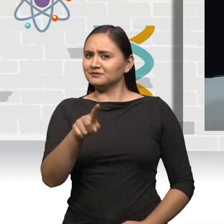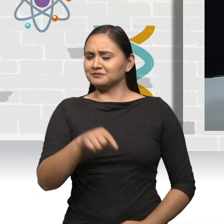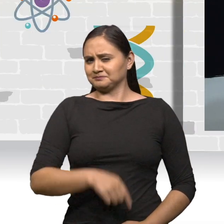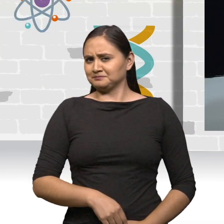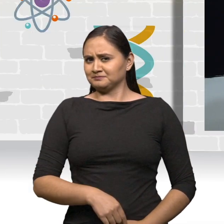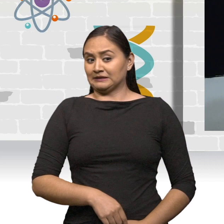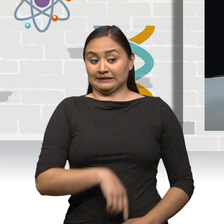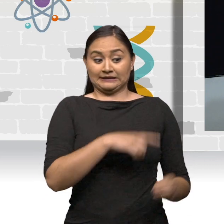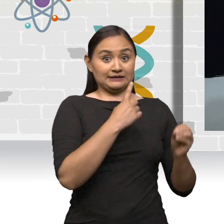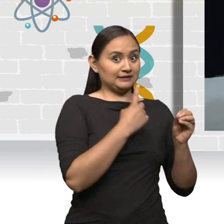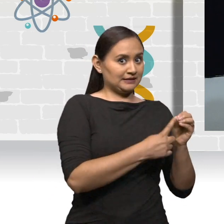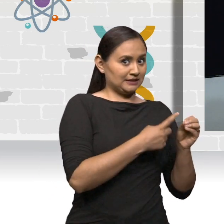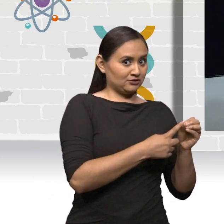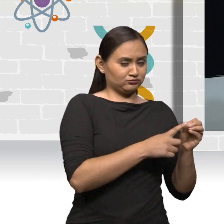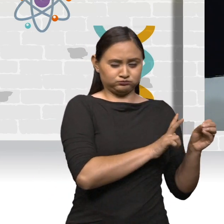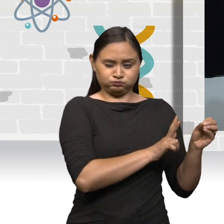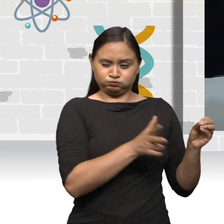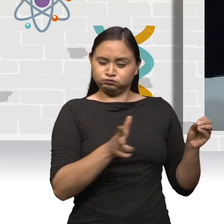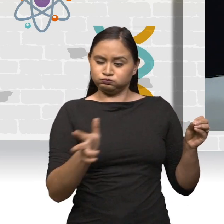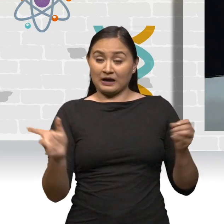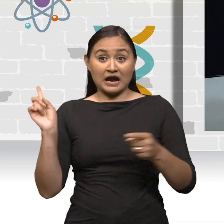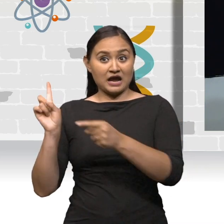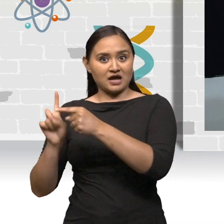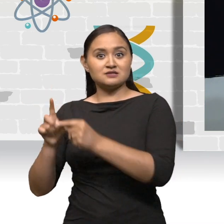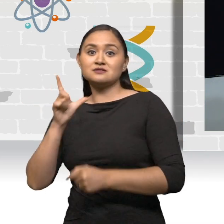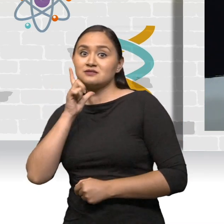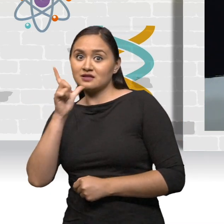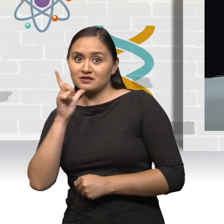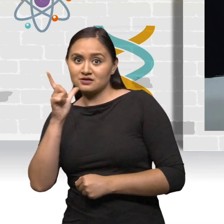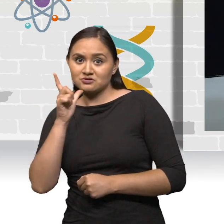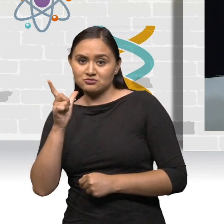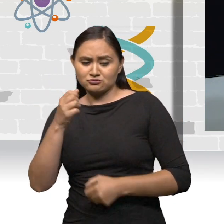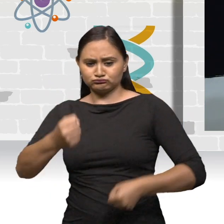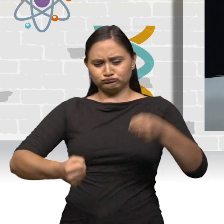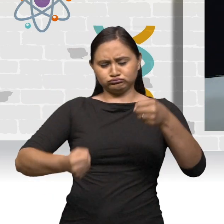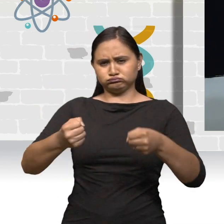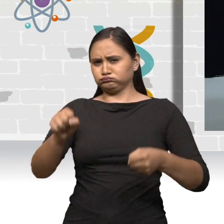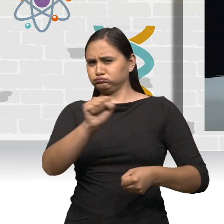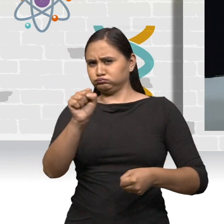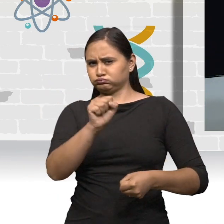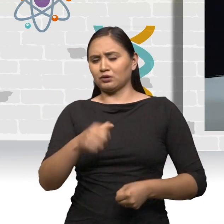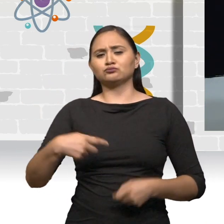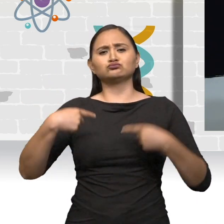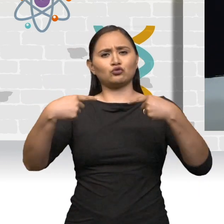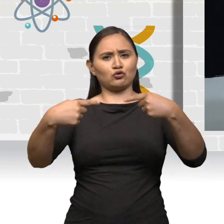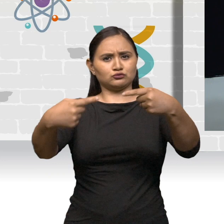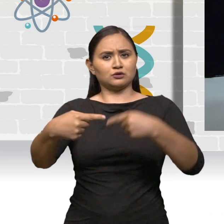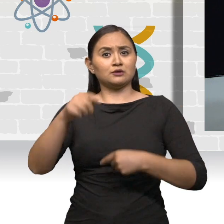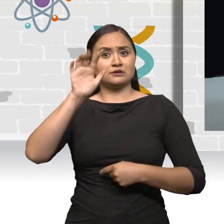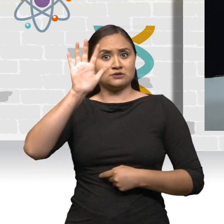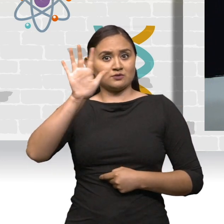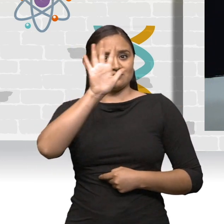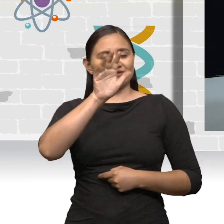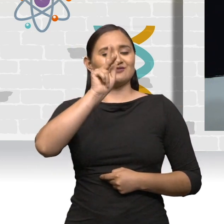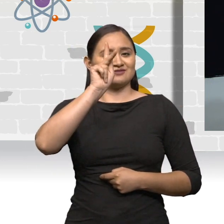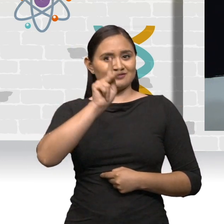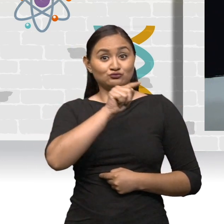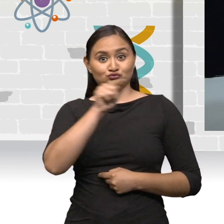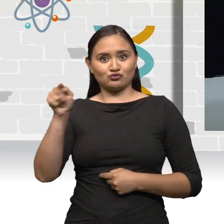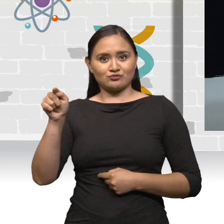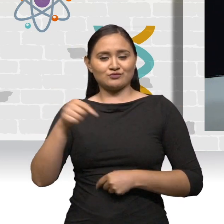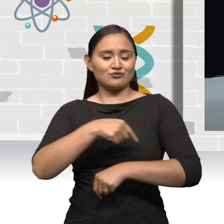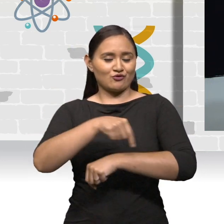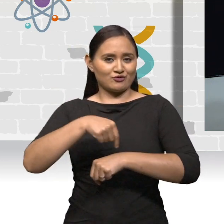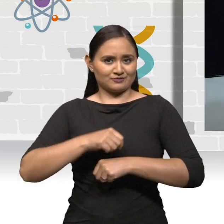¿Sabes cuánto tiempo te puedes tardar de ir desde Quito a Latacunga manteniendo siempre una velocidad de 55 km/h?